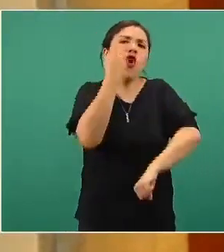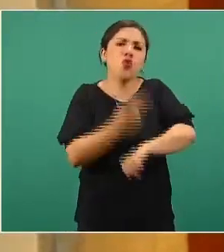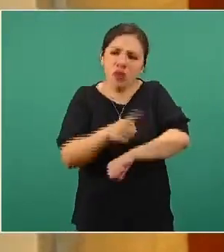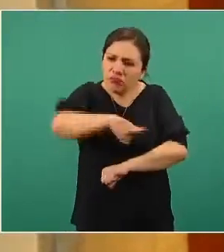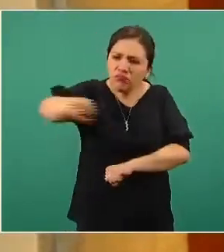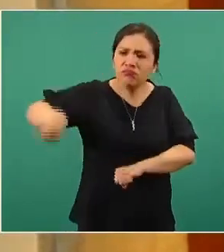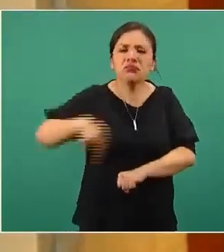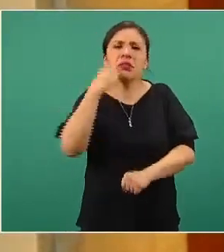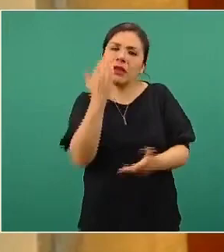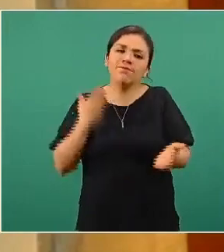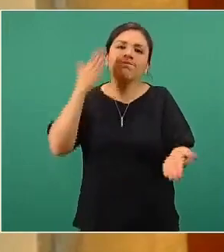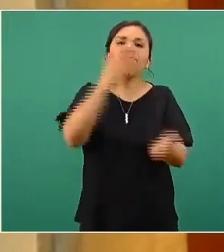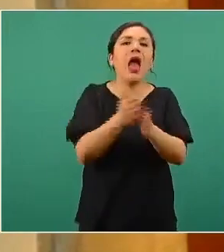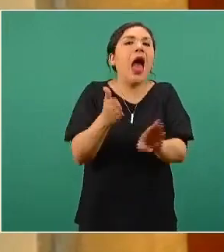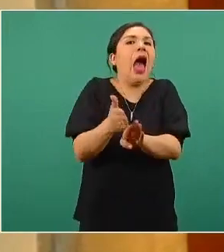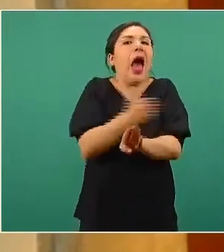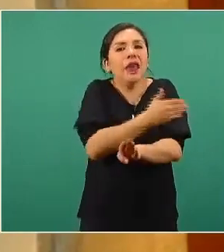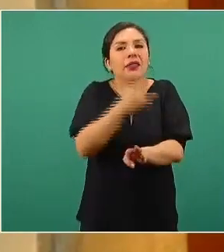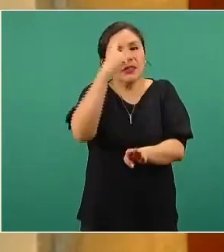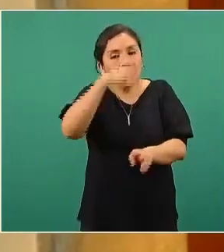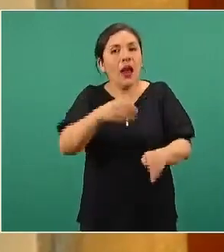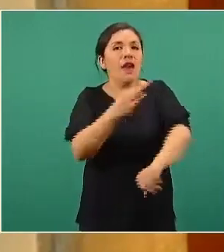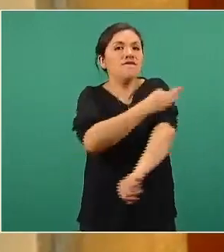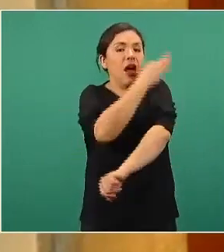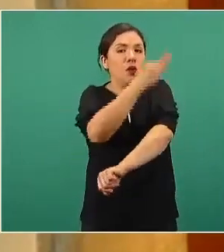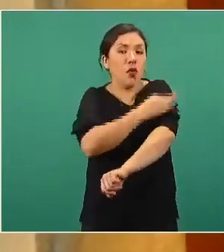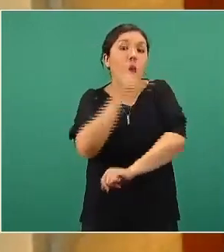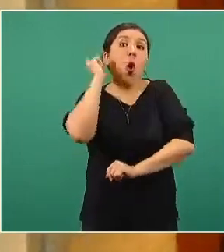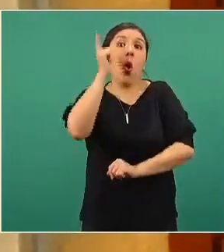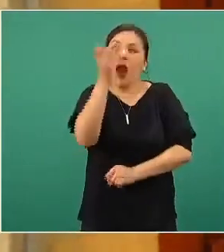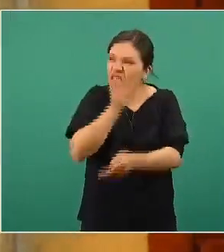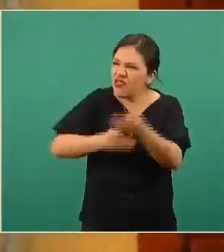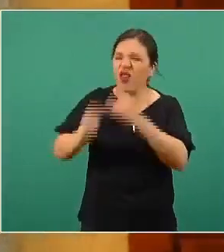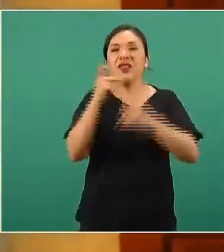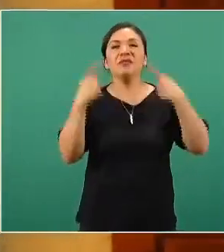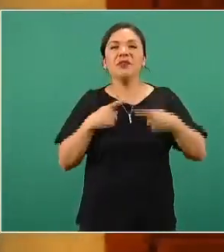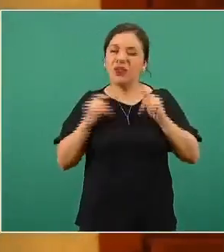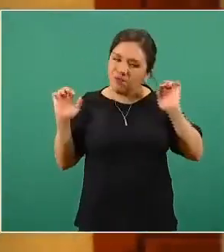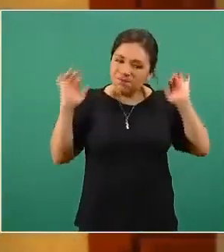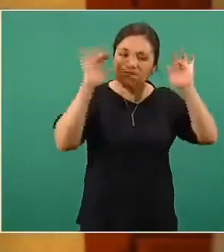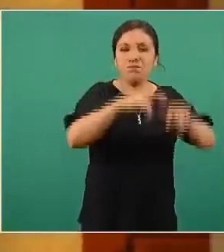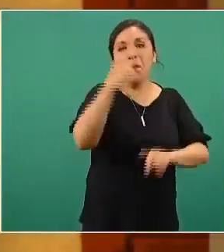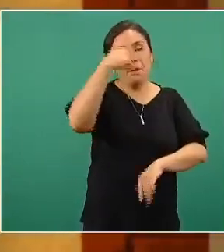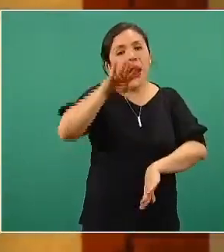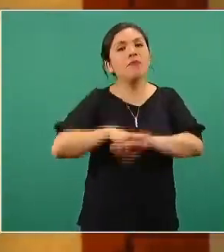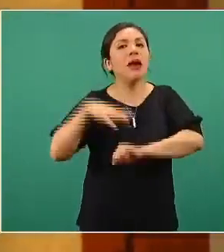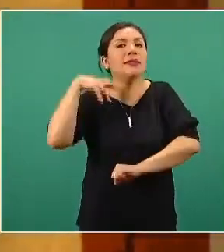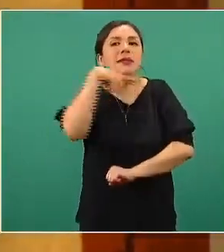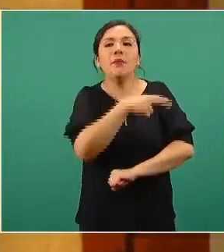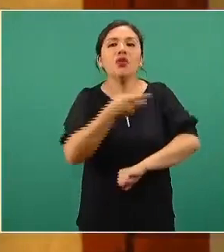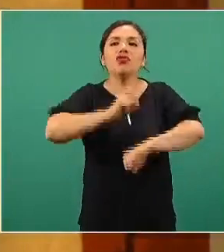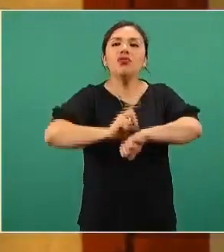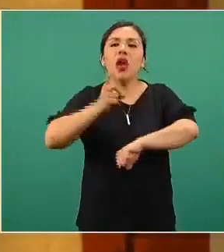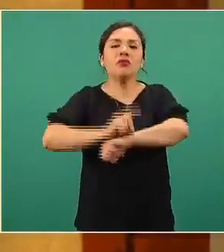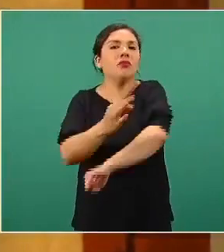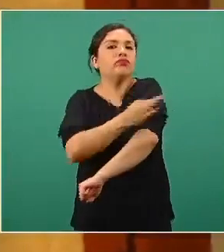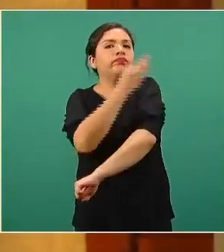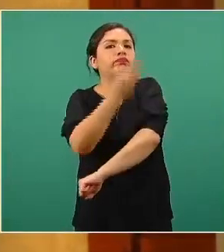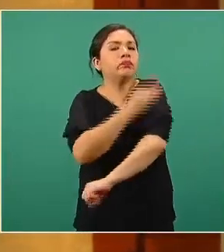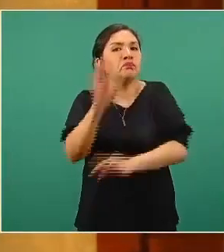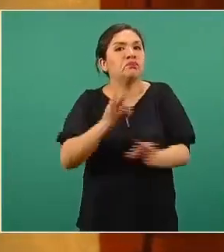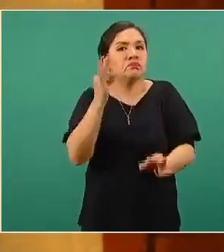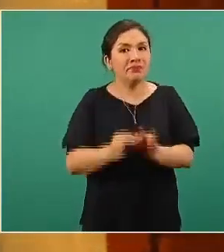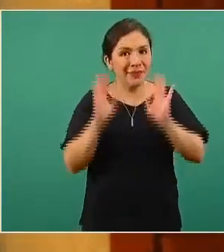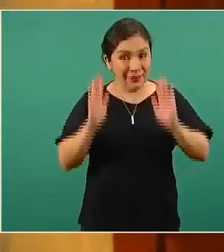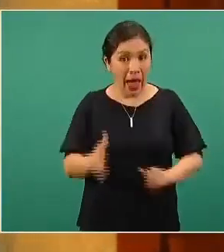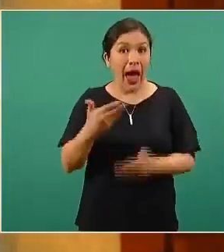quieran vacunarse, y ojalá que sean absolutamente todas, para que se vacunen en muy pocos días. Hoy lo estamos logrando con mucho